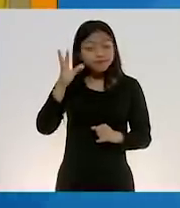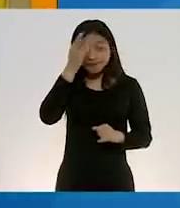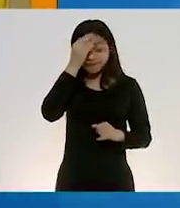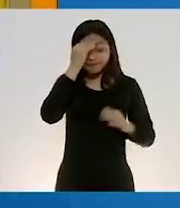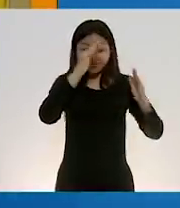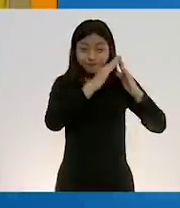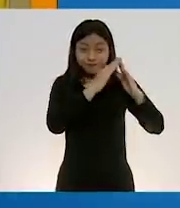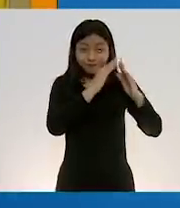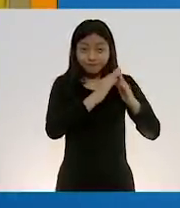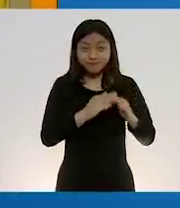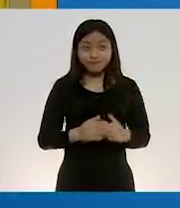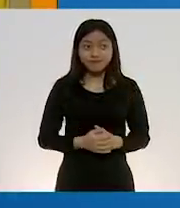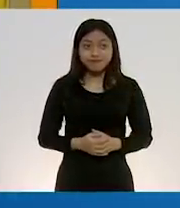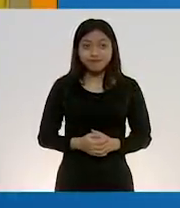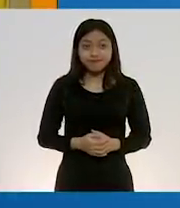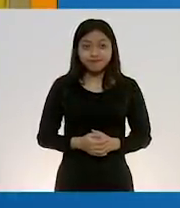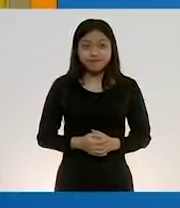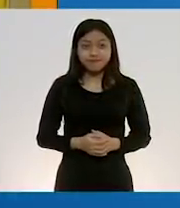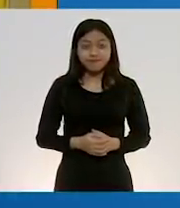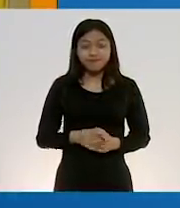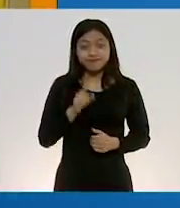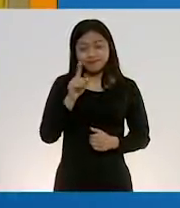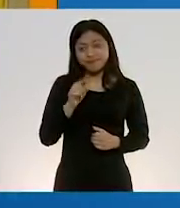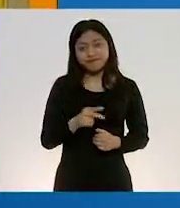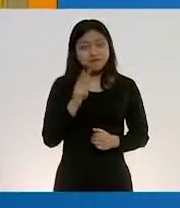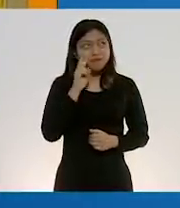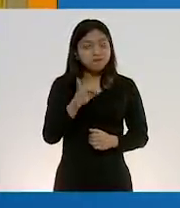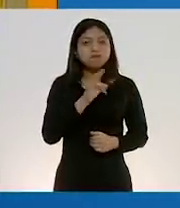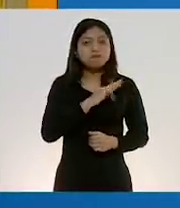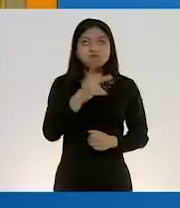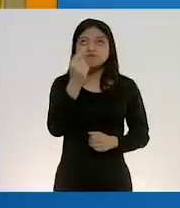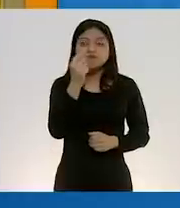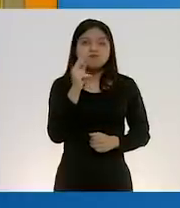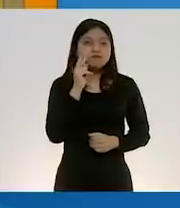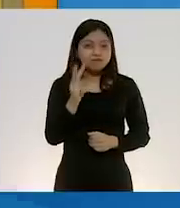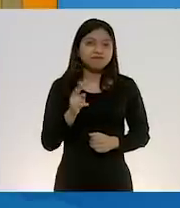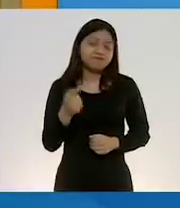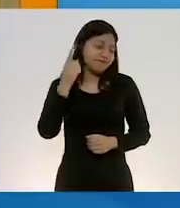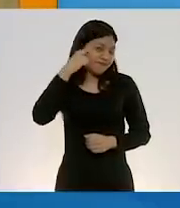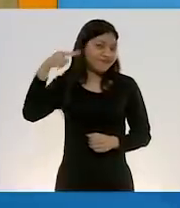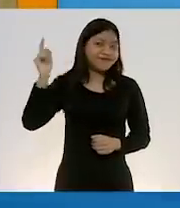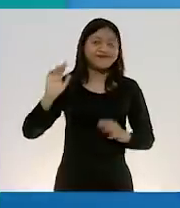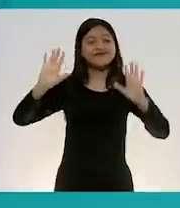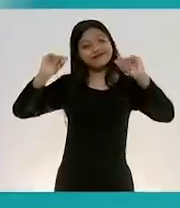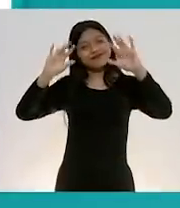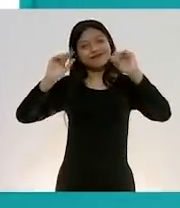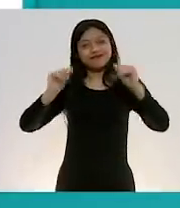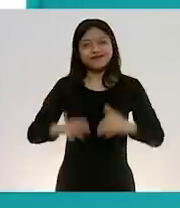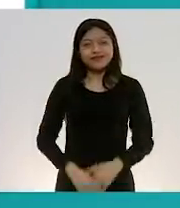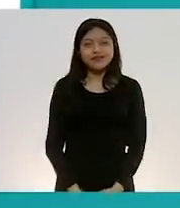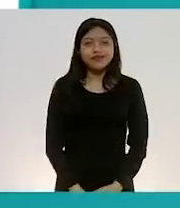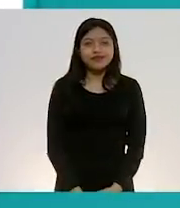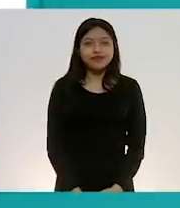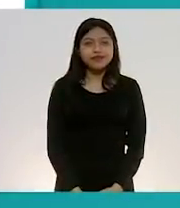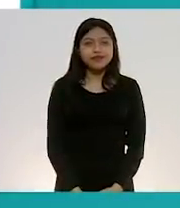Casa está así de cerca de ustedes, en la pantalla de su televisor. Nos vemos a la próxima.